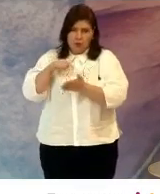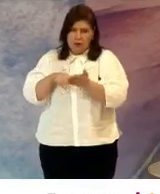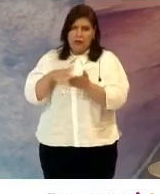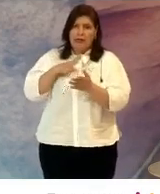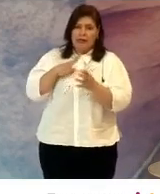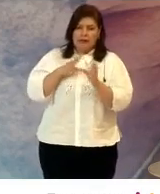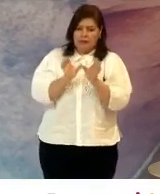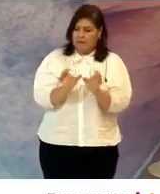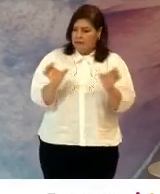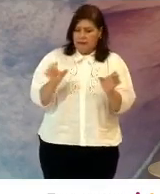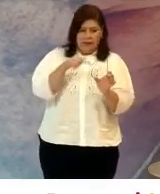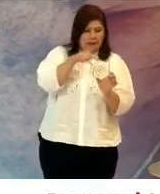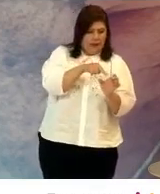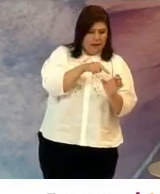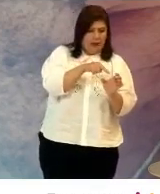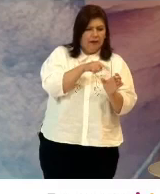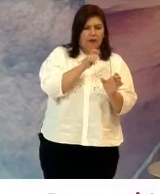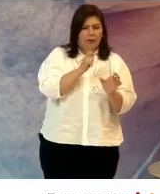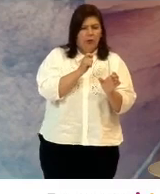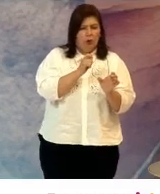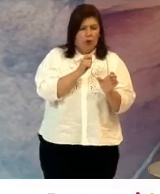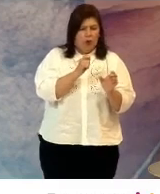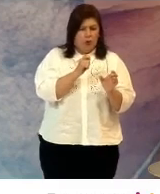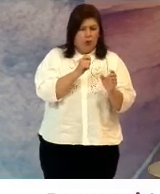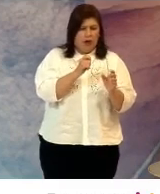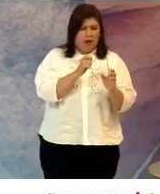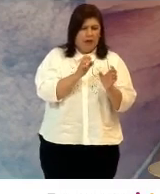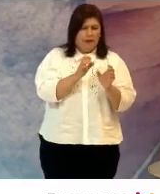guerra más que